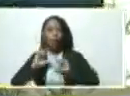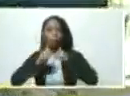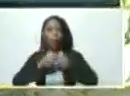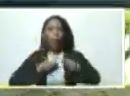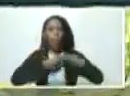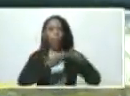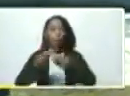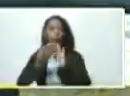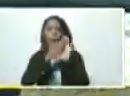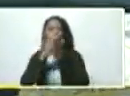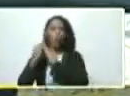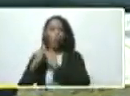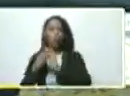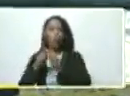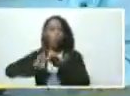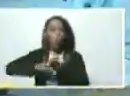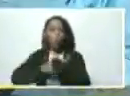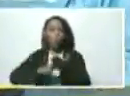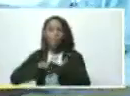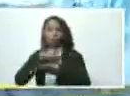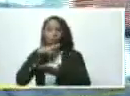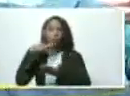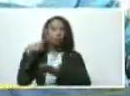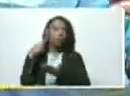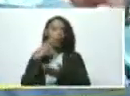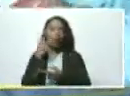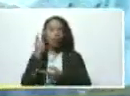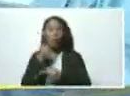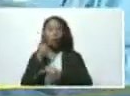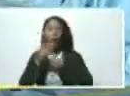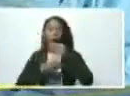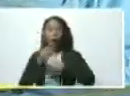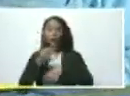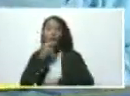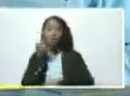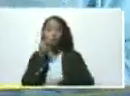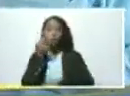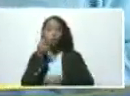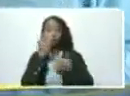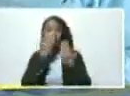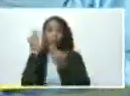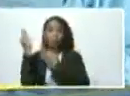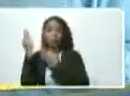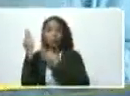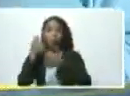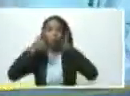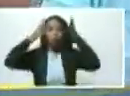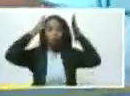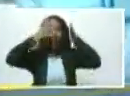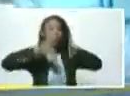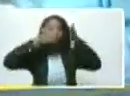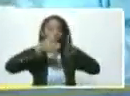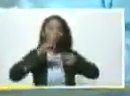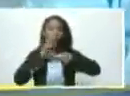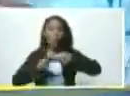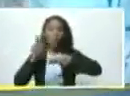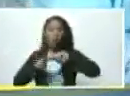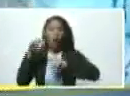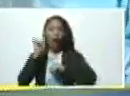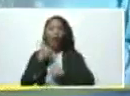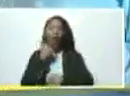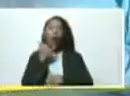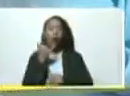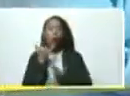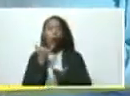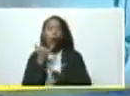en la comunidad. La mermelada de guayaba es muy buena porque produce glóbulos rojos. Y es recomendada cuando un niño tiene anemia, alguien